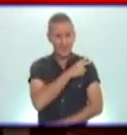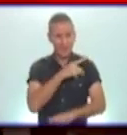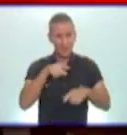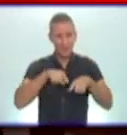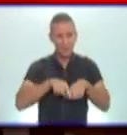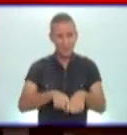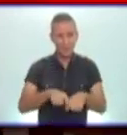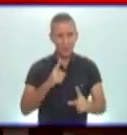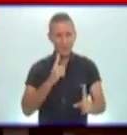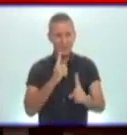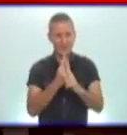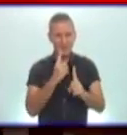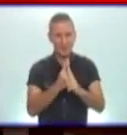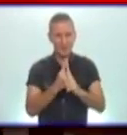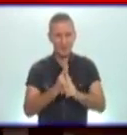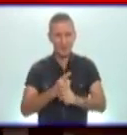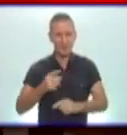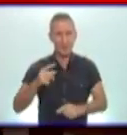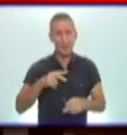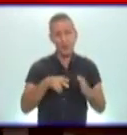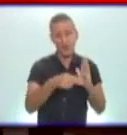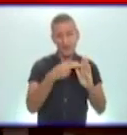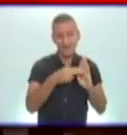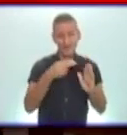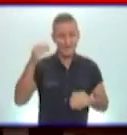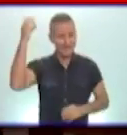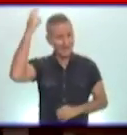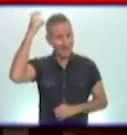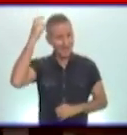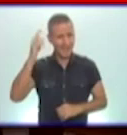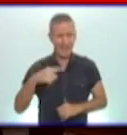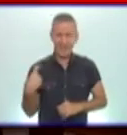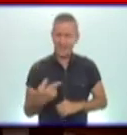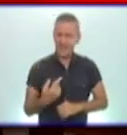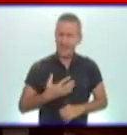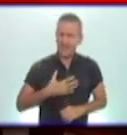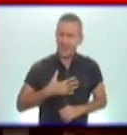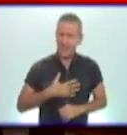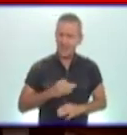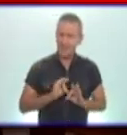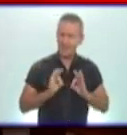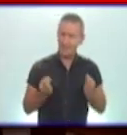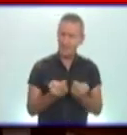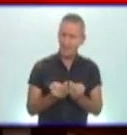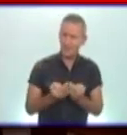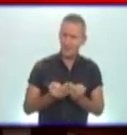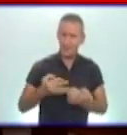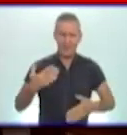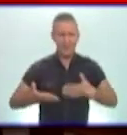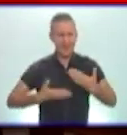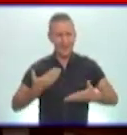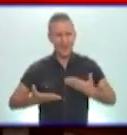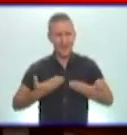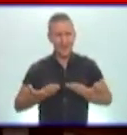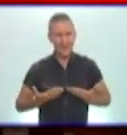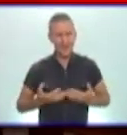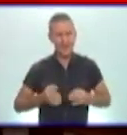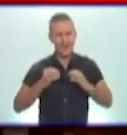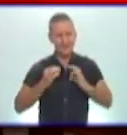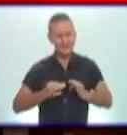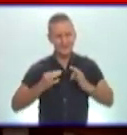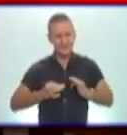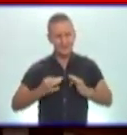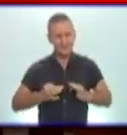este encuentro con la lengua española y a nuestra familia que con tanto entusiasmo, con tanta dedicación, han